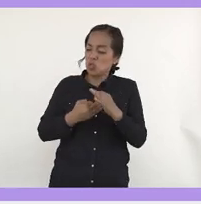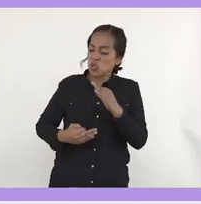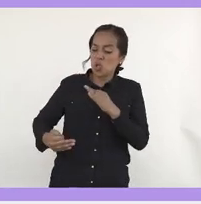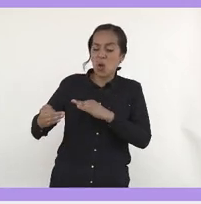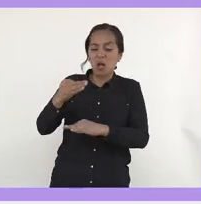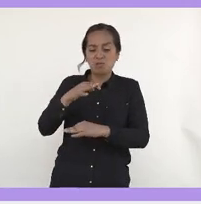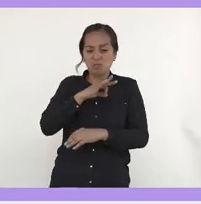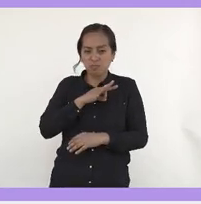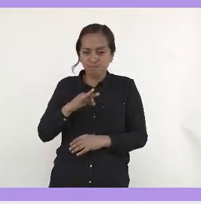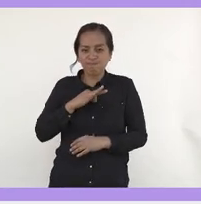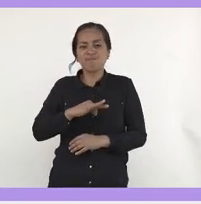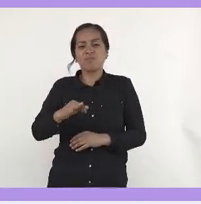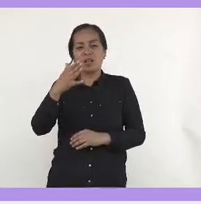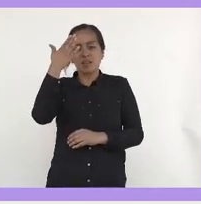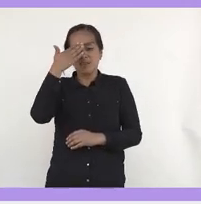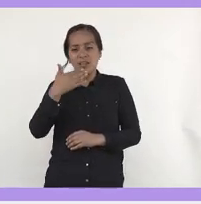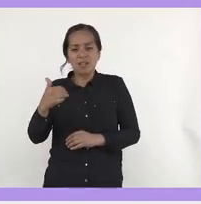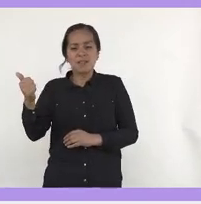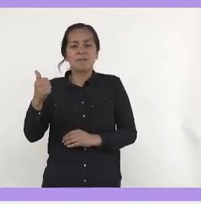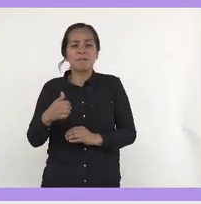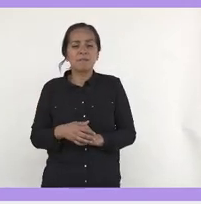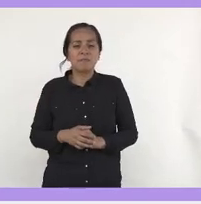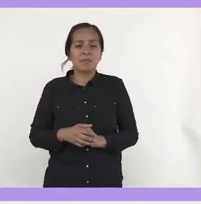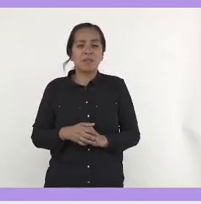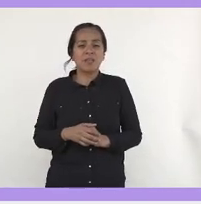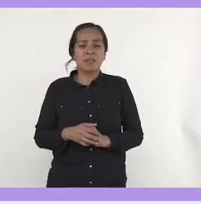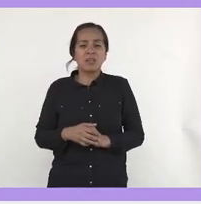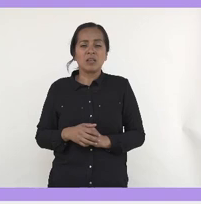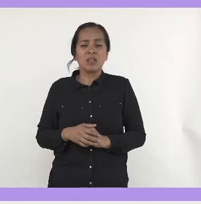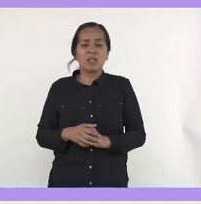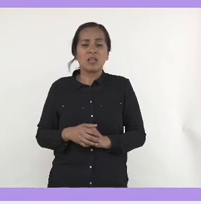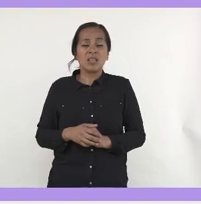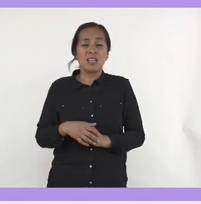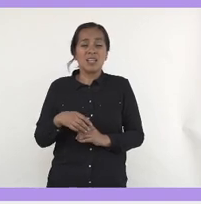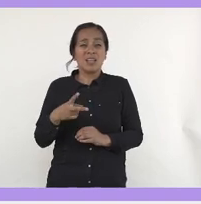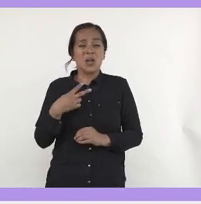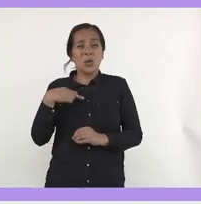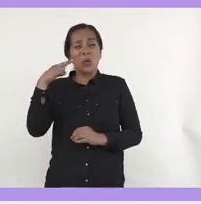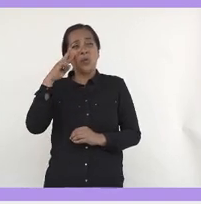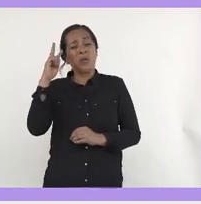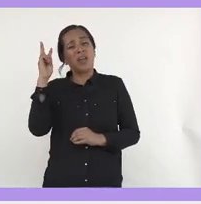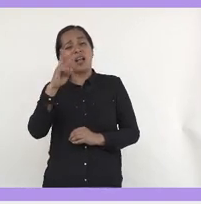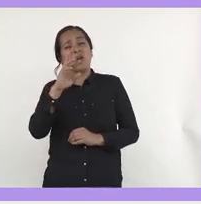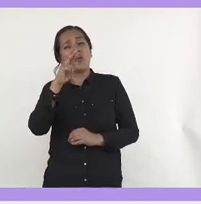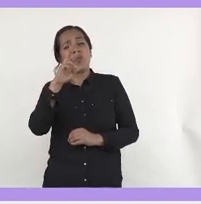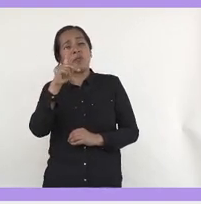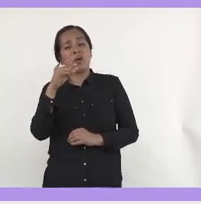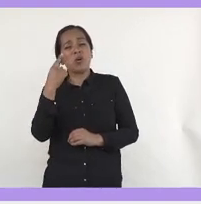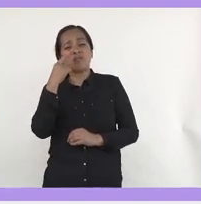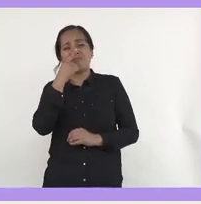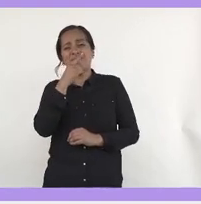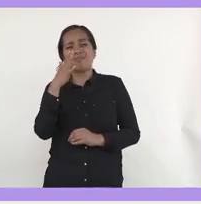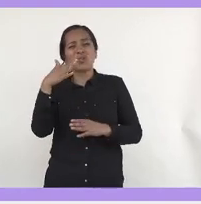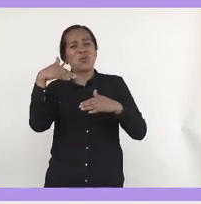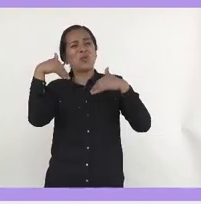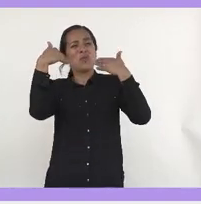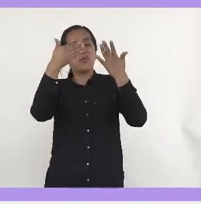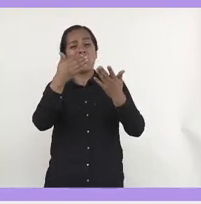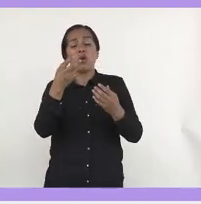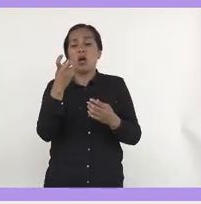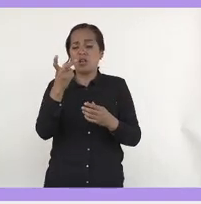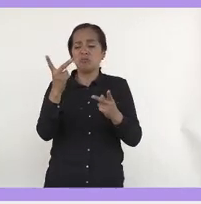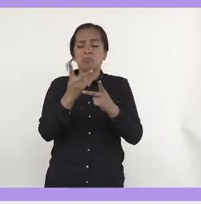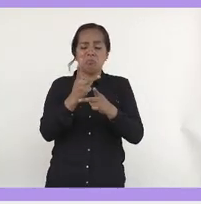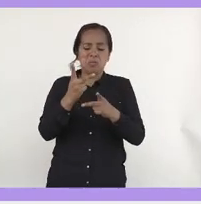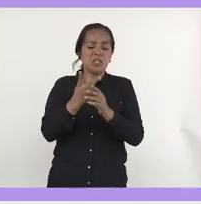y lo de mirar con mejores ojos lo de lo que viene de fuera eso pasa en todos los países